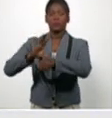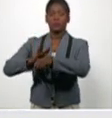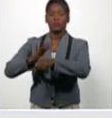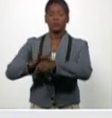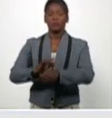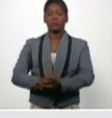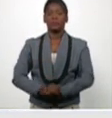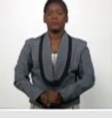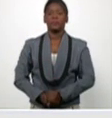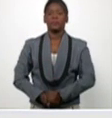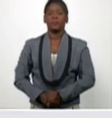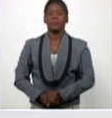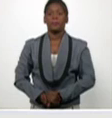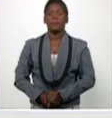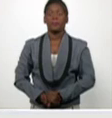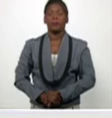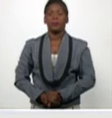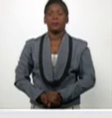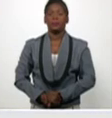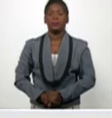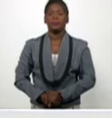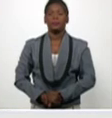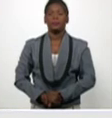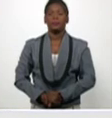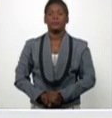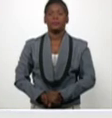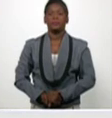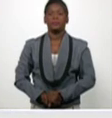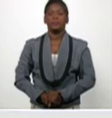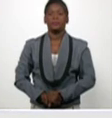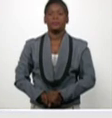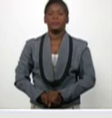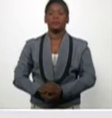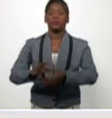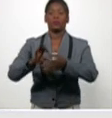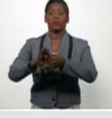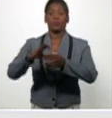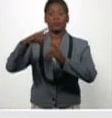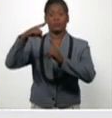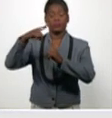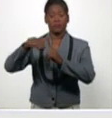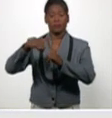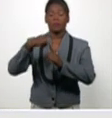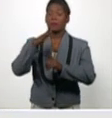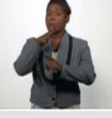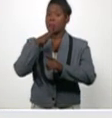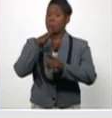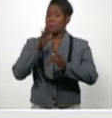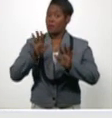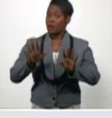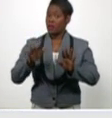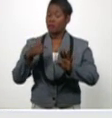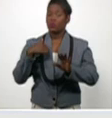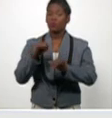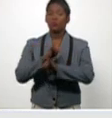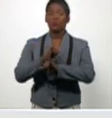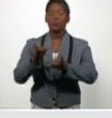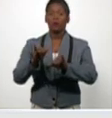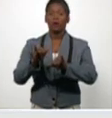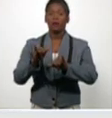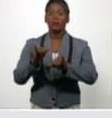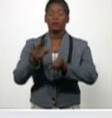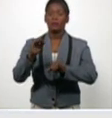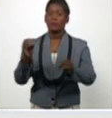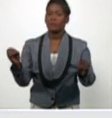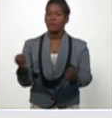Guantánamo, que parece ser, y no quiero, bueno, pues ensombrecer los resultados, que va